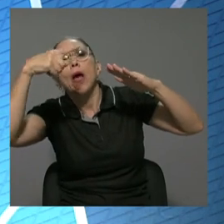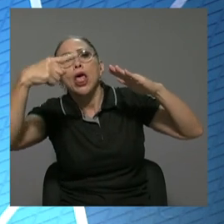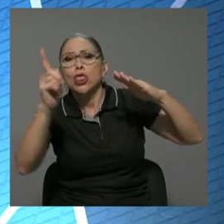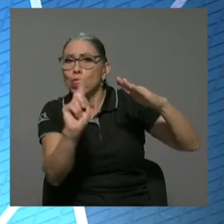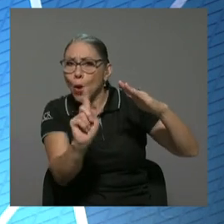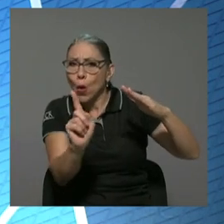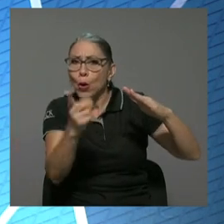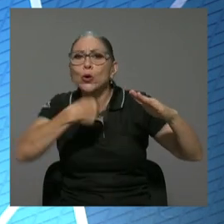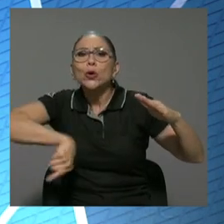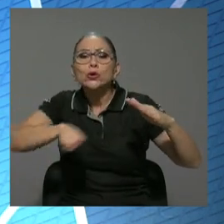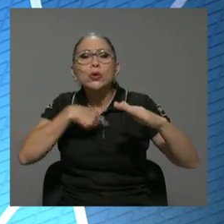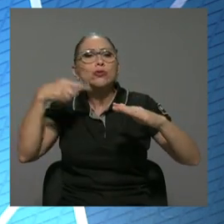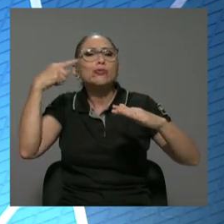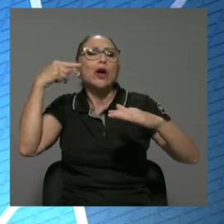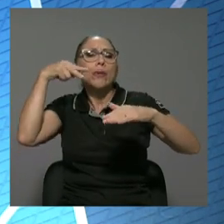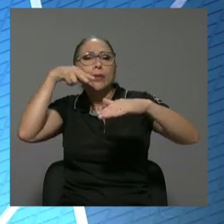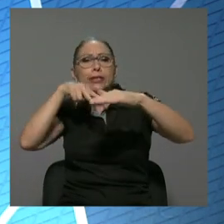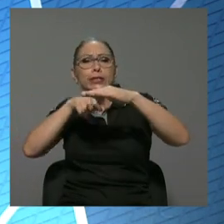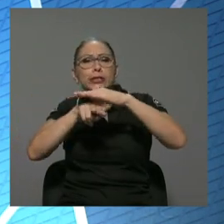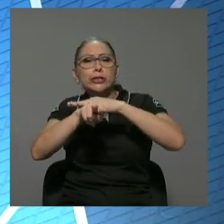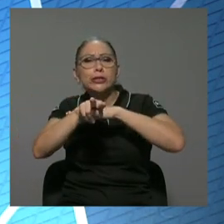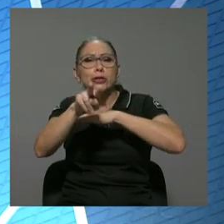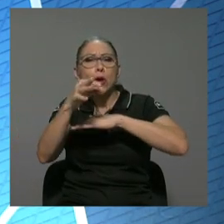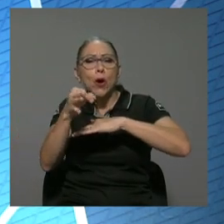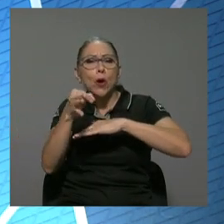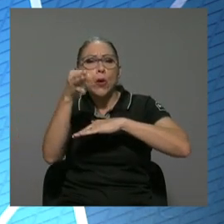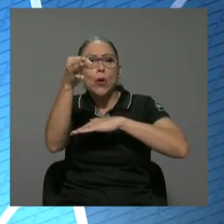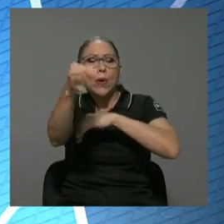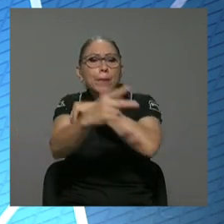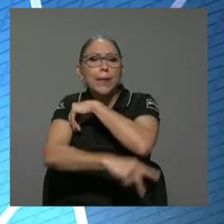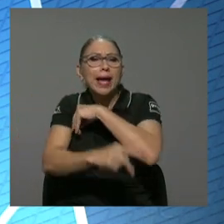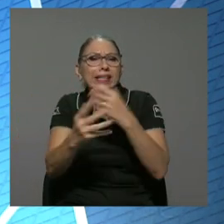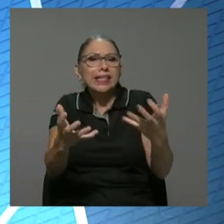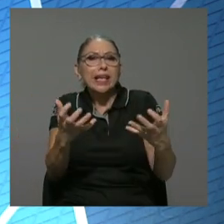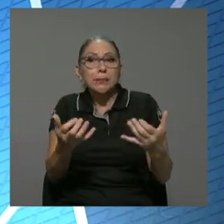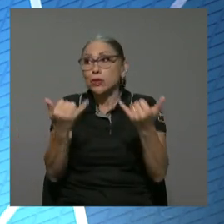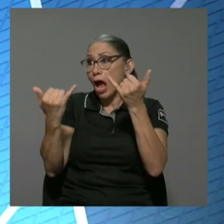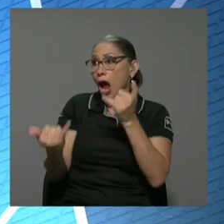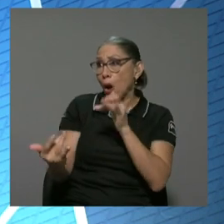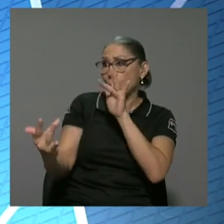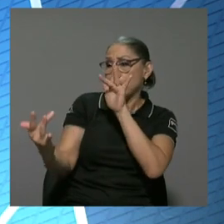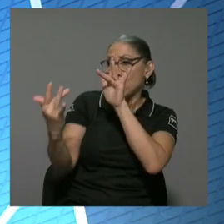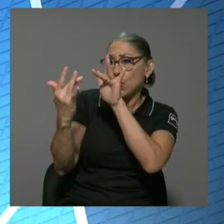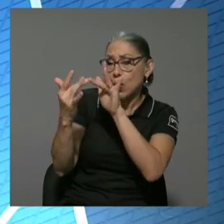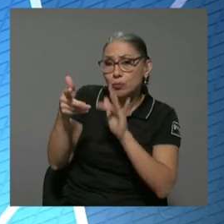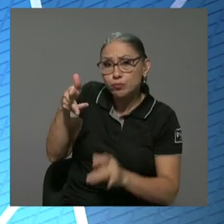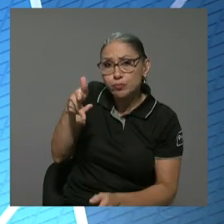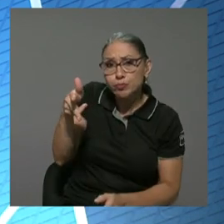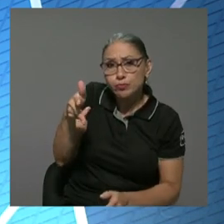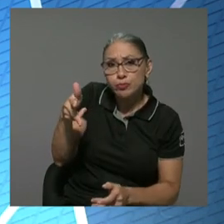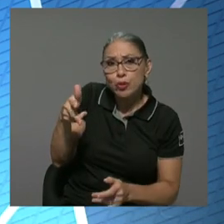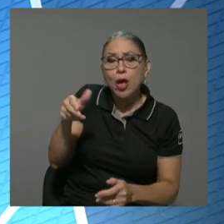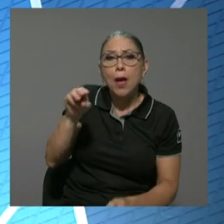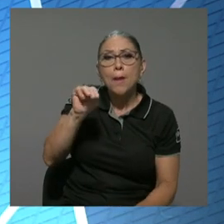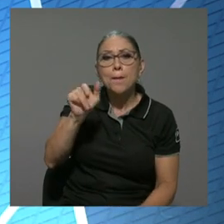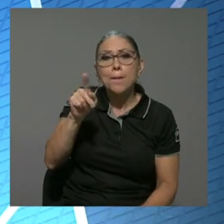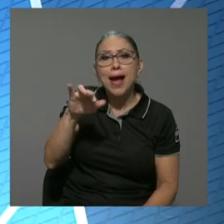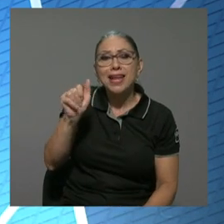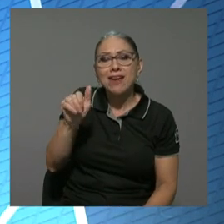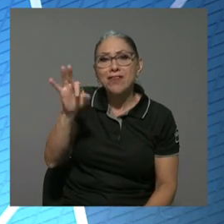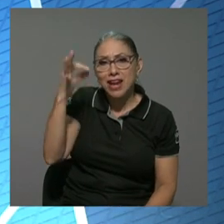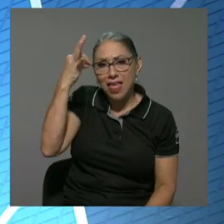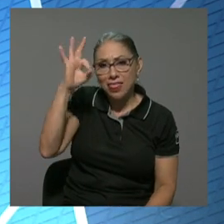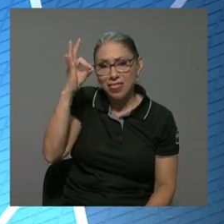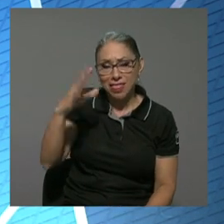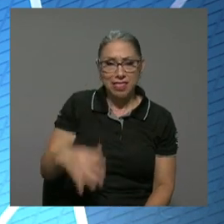es lo que queremos construir. Bueno, vamos a hacer un pase en este momento y con María Fernanda y